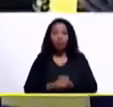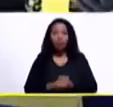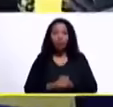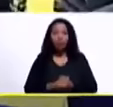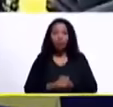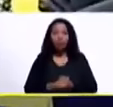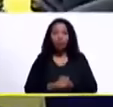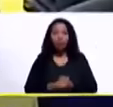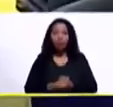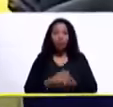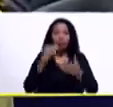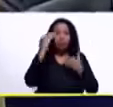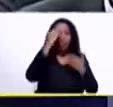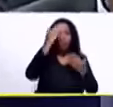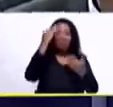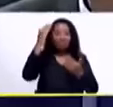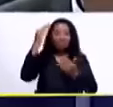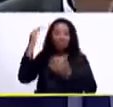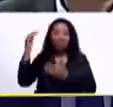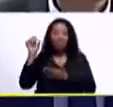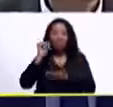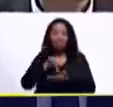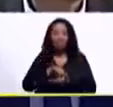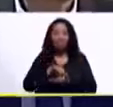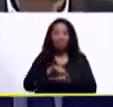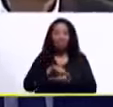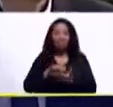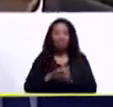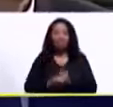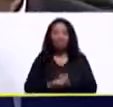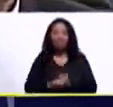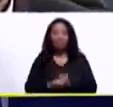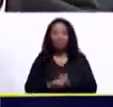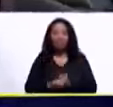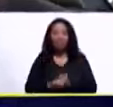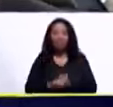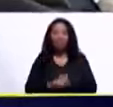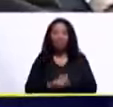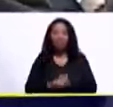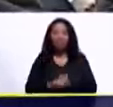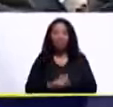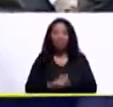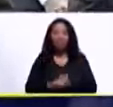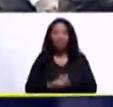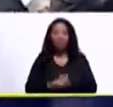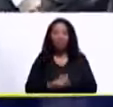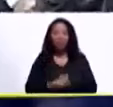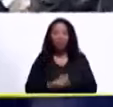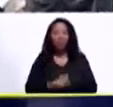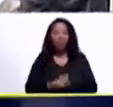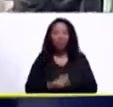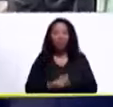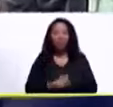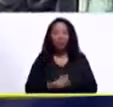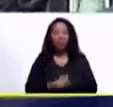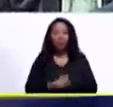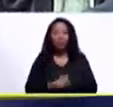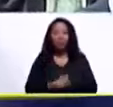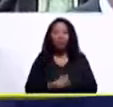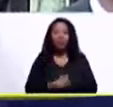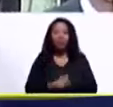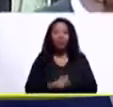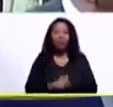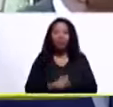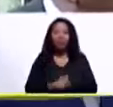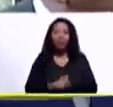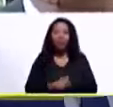en este salón central, llamado así, ¿verdad? ¿Ah? Señor Sarikian, ¿ah? Saludo al señor Sarikian, dueño